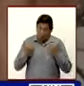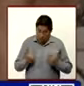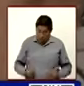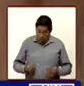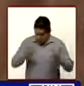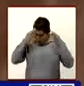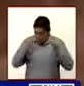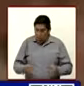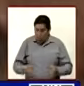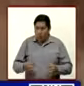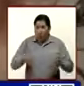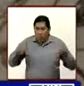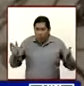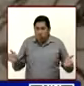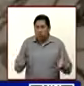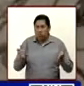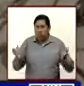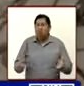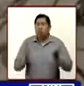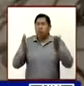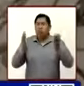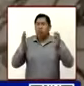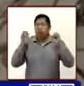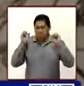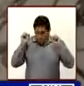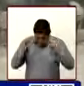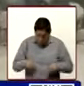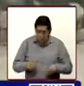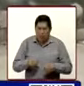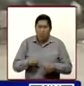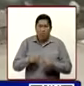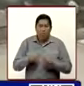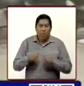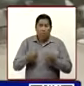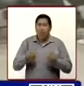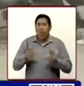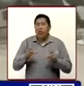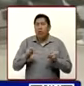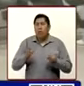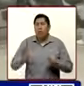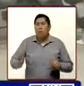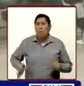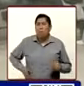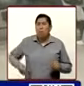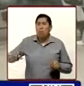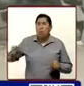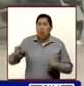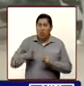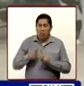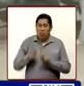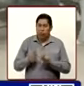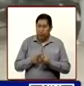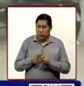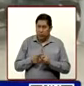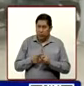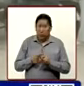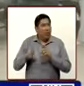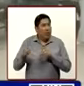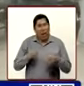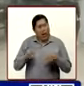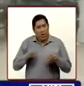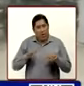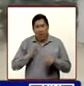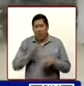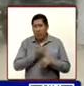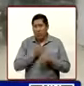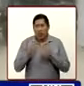ha decidido realizar una campaña de esterilización para poner freno a lo que significa justamente la gran población que tiene justamente